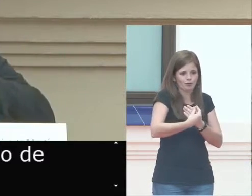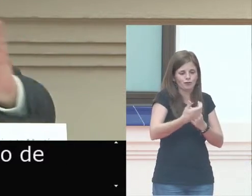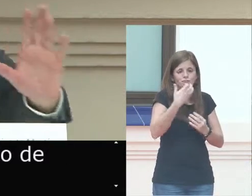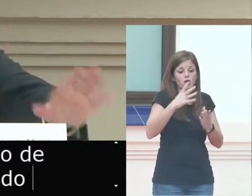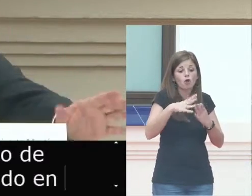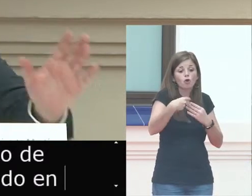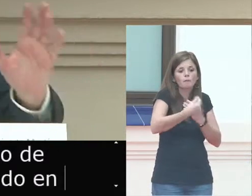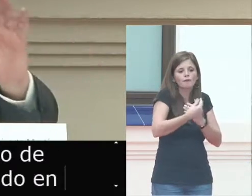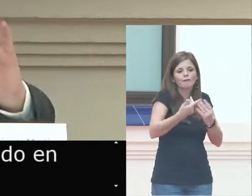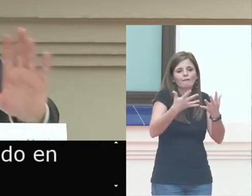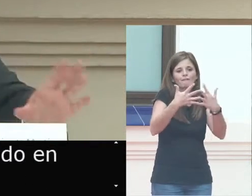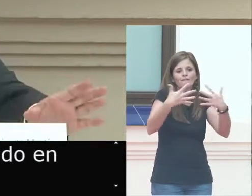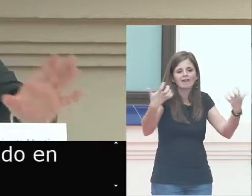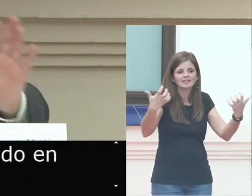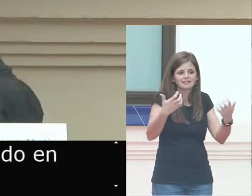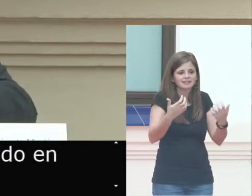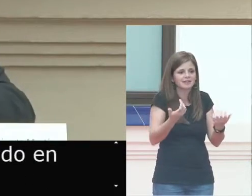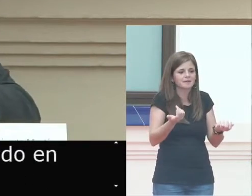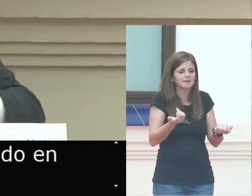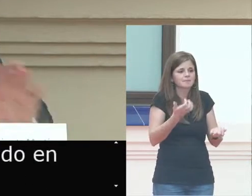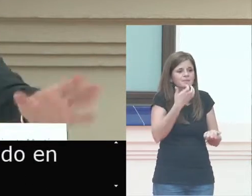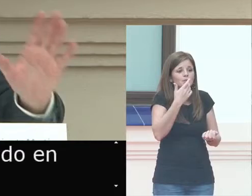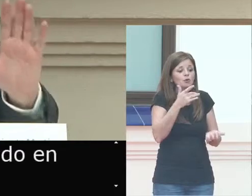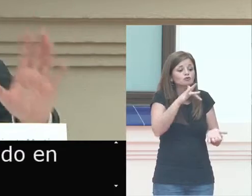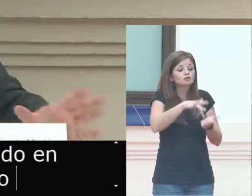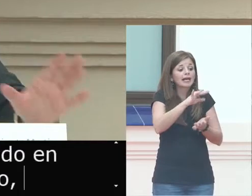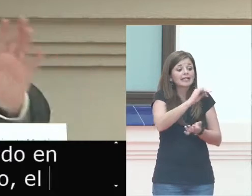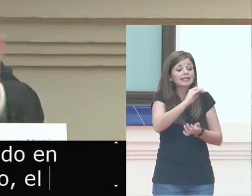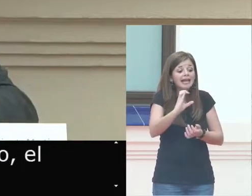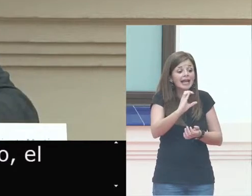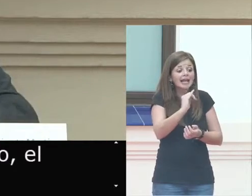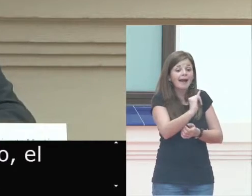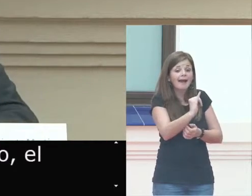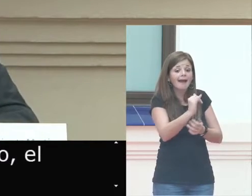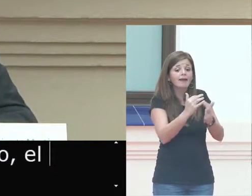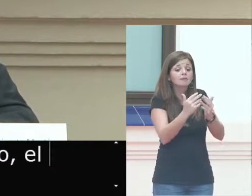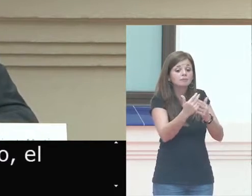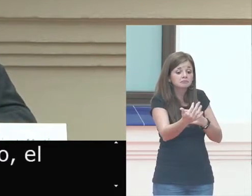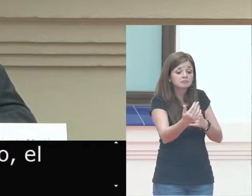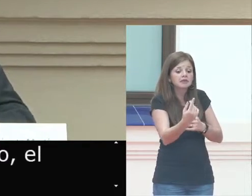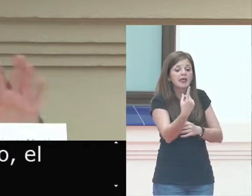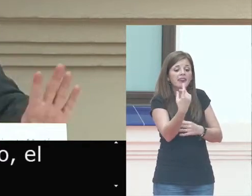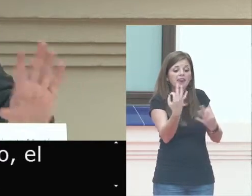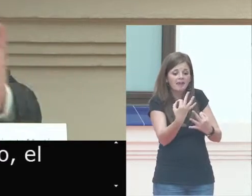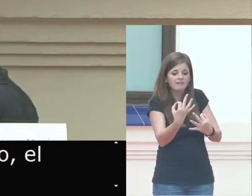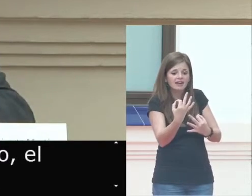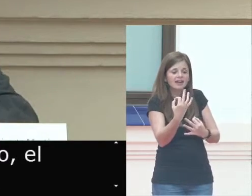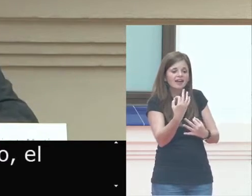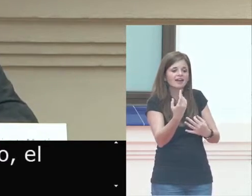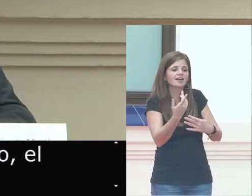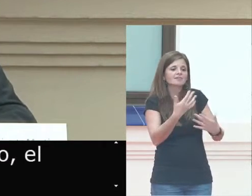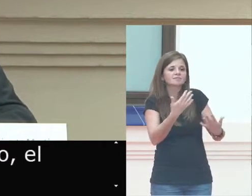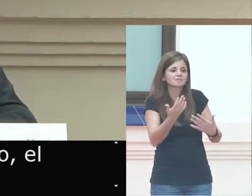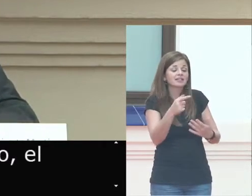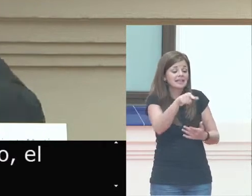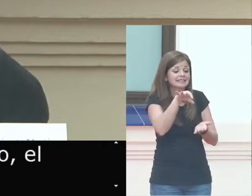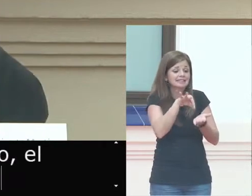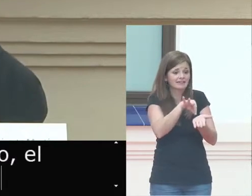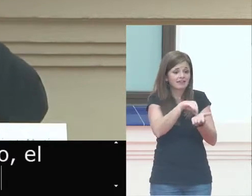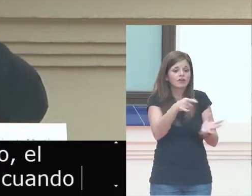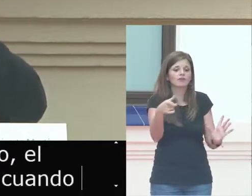lleno de frases como cuando la TIC tenga X, entonces tiene que tener esto, tiene que proporcionar este servicio.